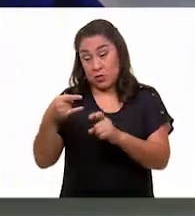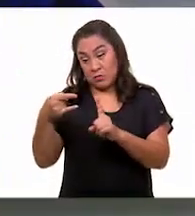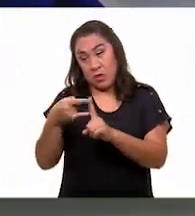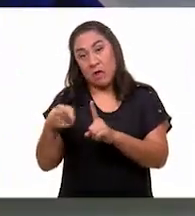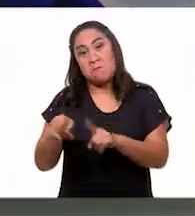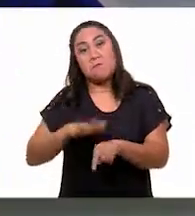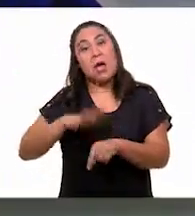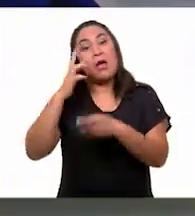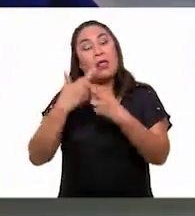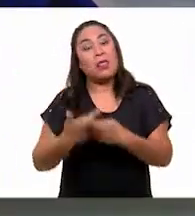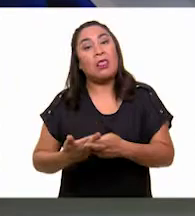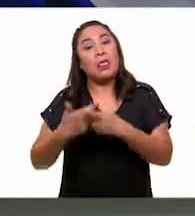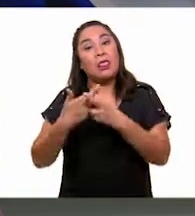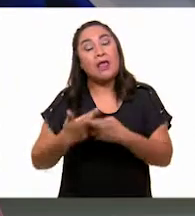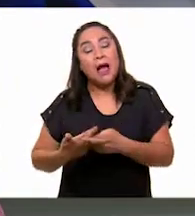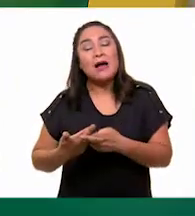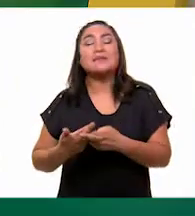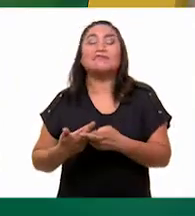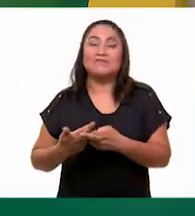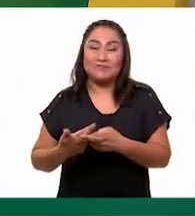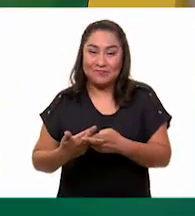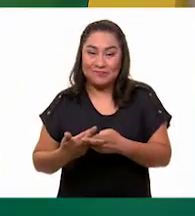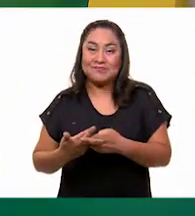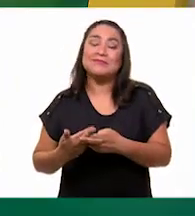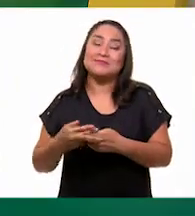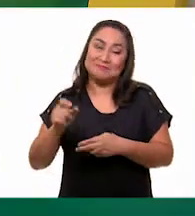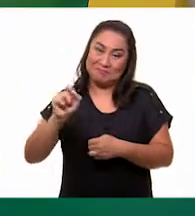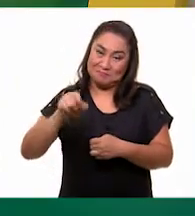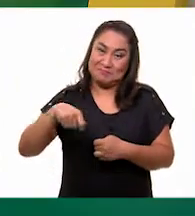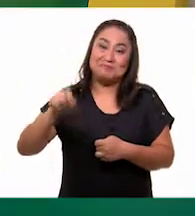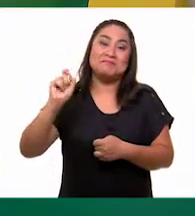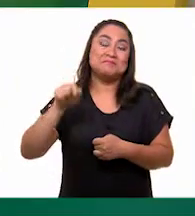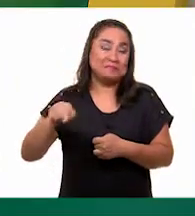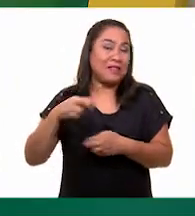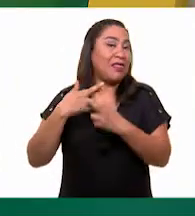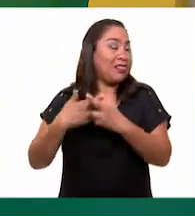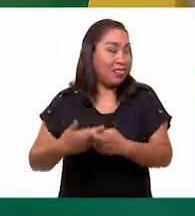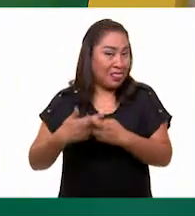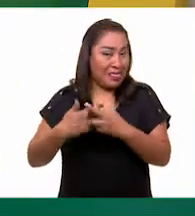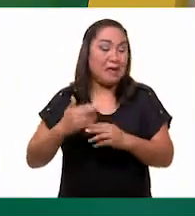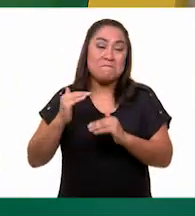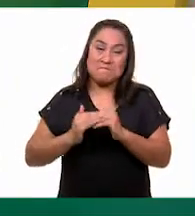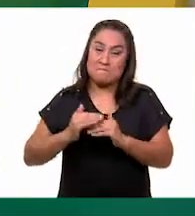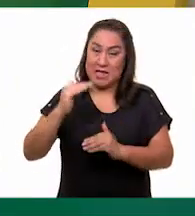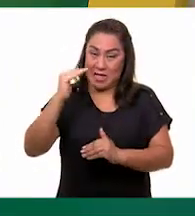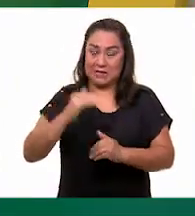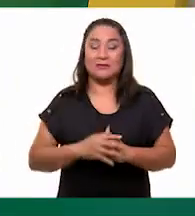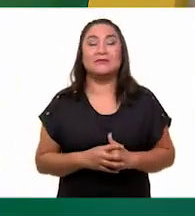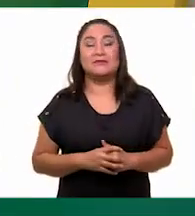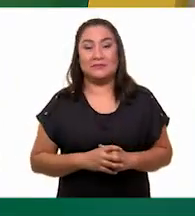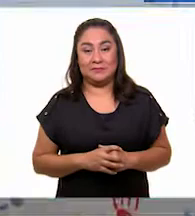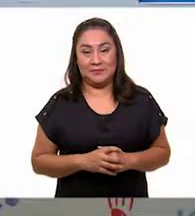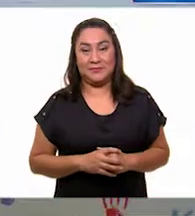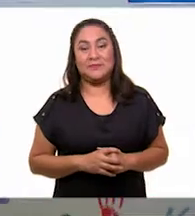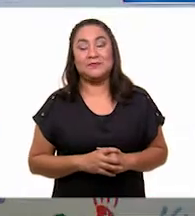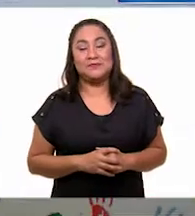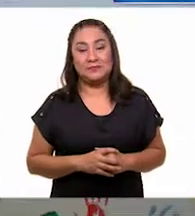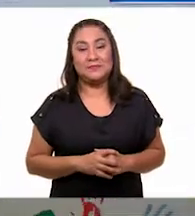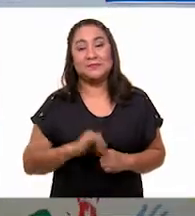más. Por lo tanto, vamos a ponerle una palomita. ¿Te Muy parece? Bien. Palomita entonces,